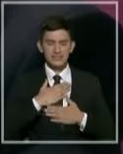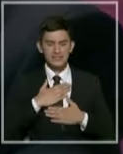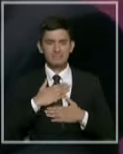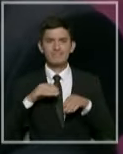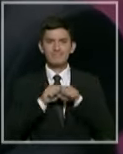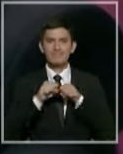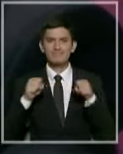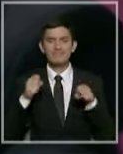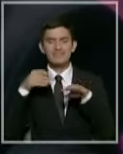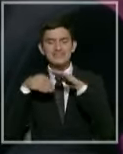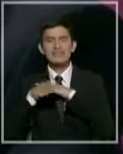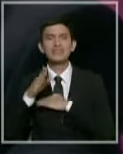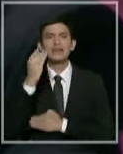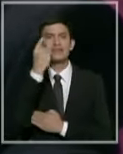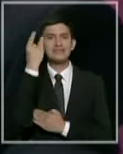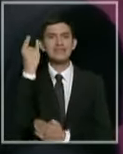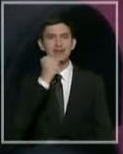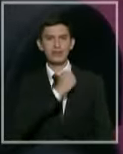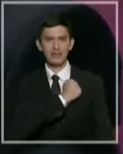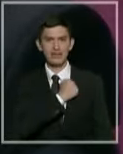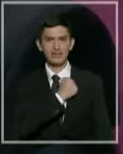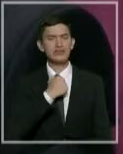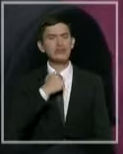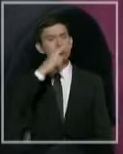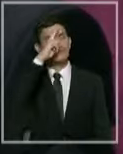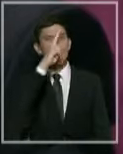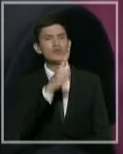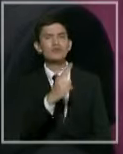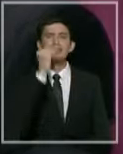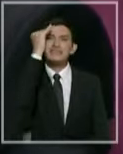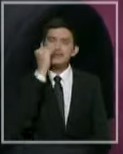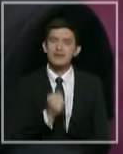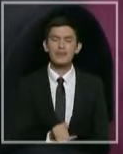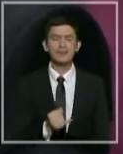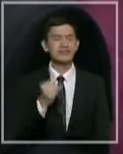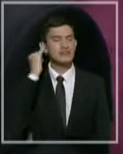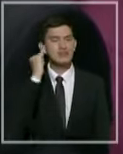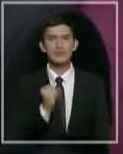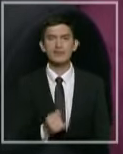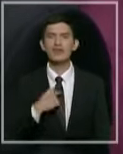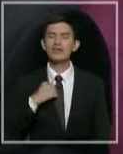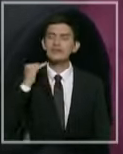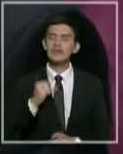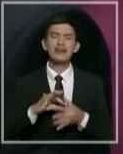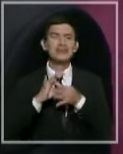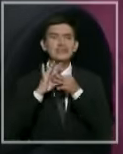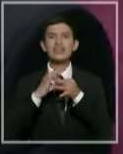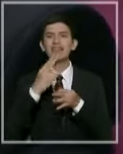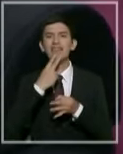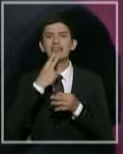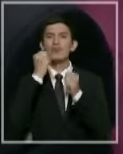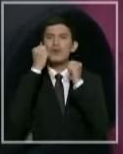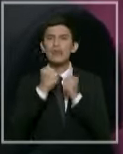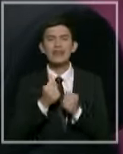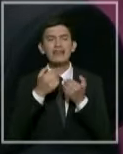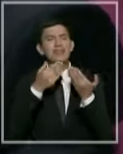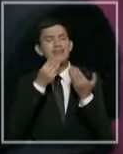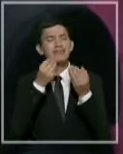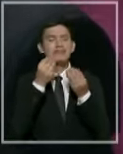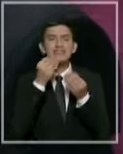entrar a tu querida Universidad Católica. Fue un honor y siempre lo será. Y siempre estaré agradecido con la vida de haber podido llamarte